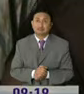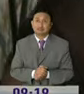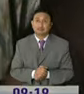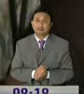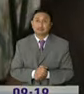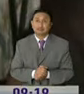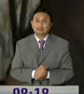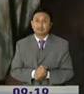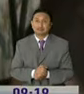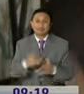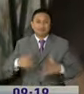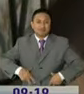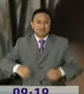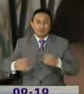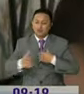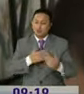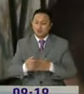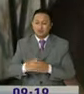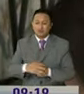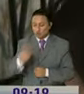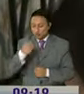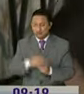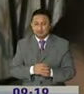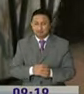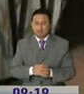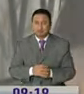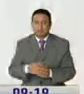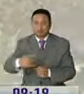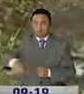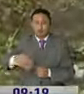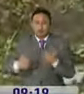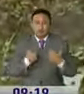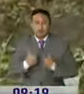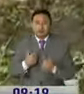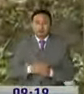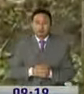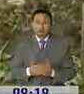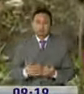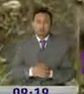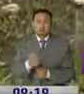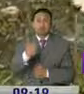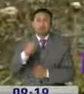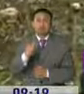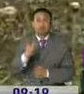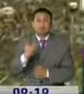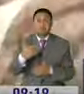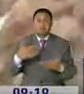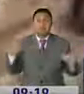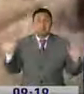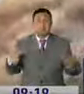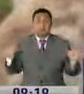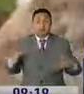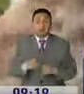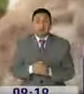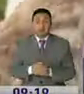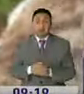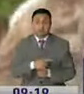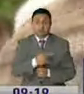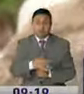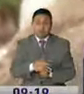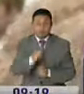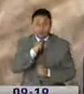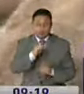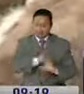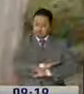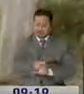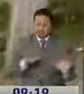no importa. Dándoles de comer, que ellos sean felices. Ahora tiene 10 ángeles de cuatro patas, a quienes no les hace falta